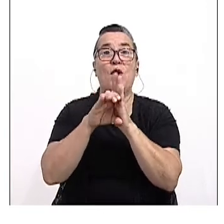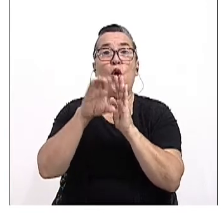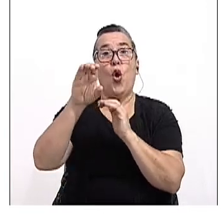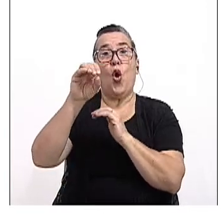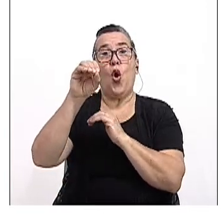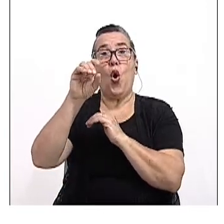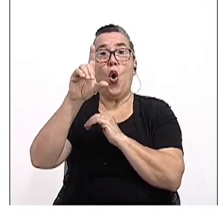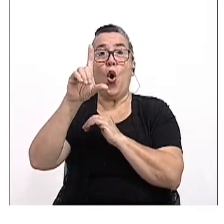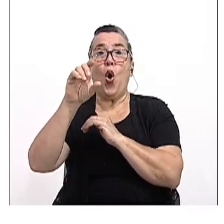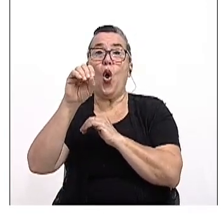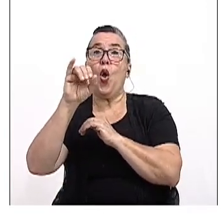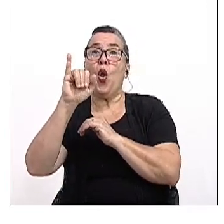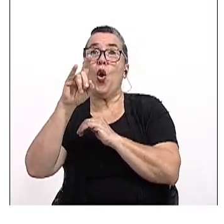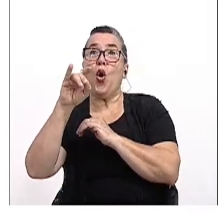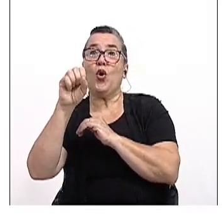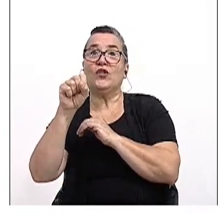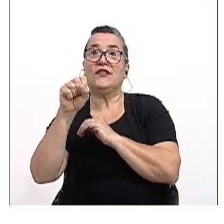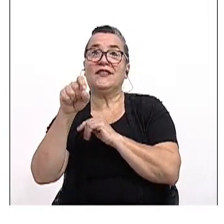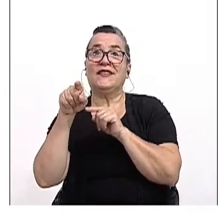coloides.